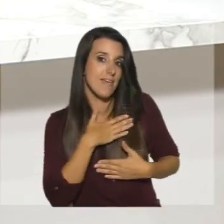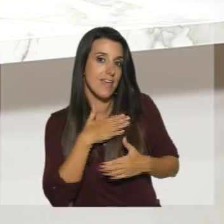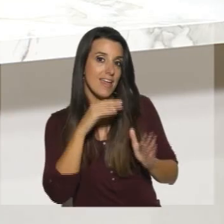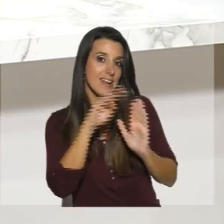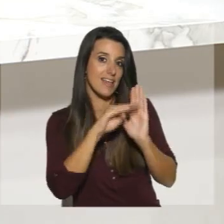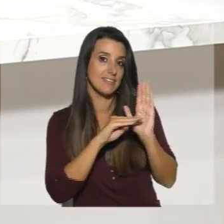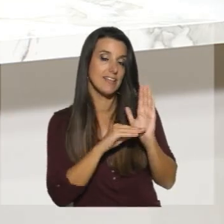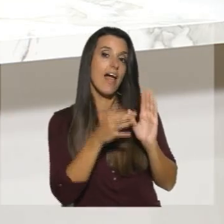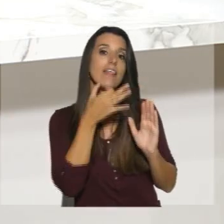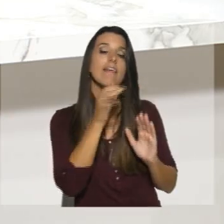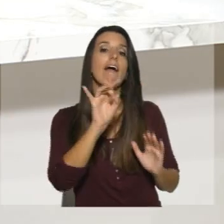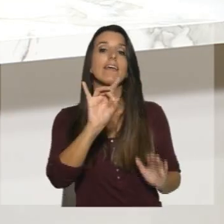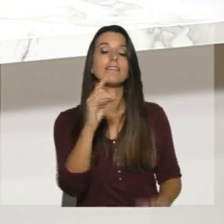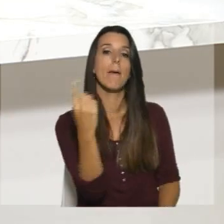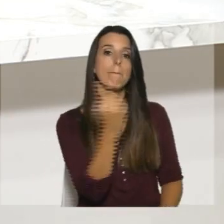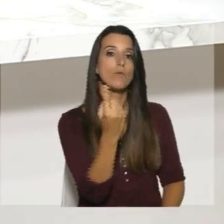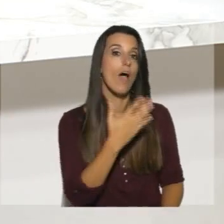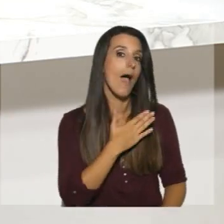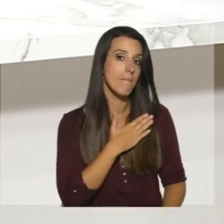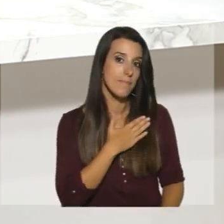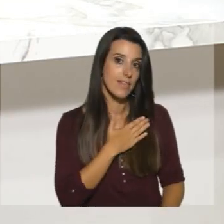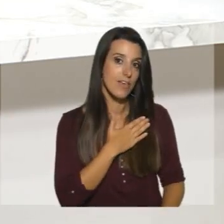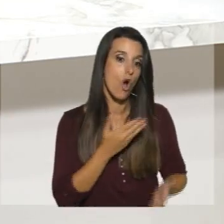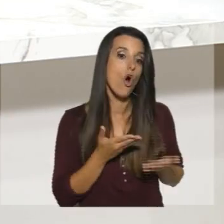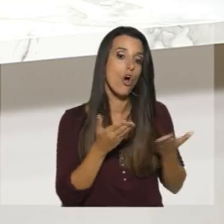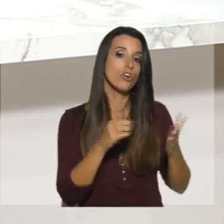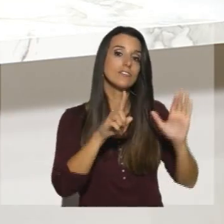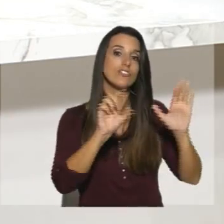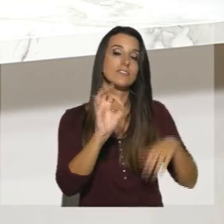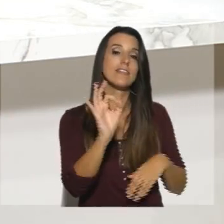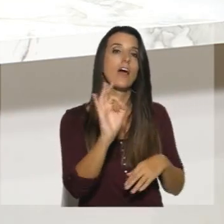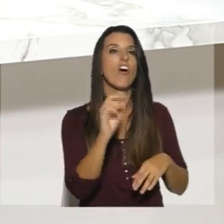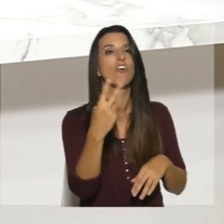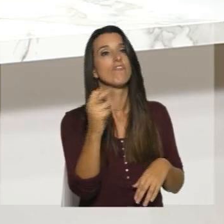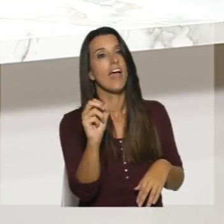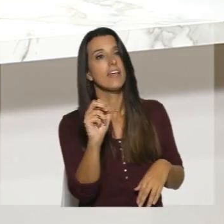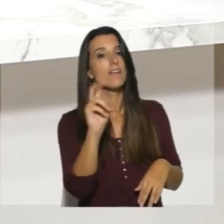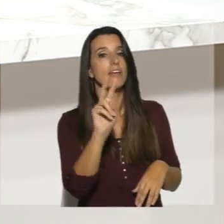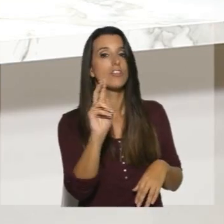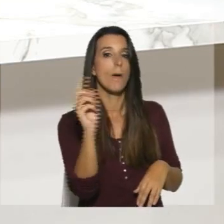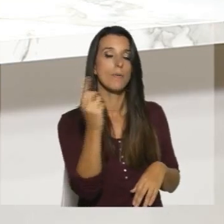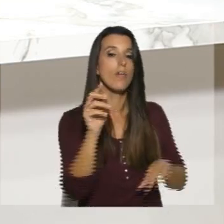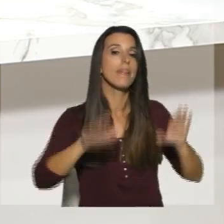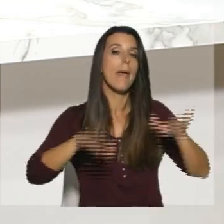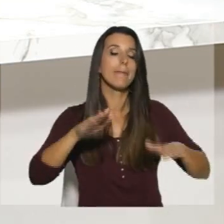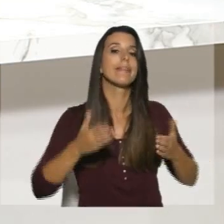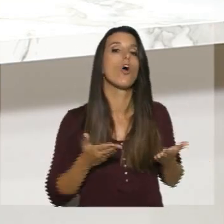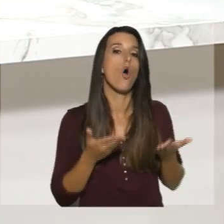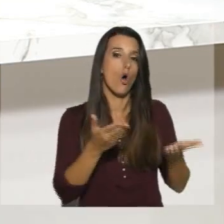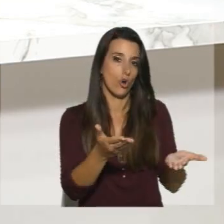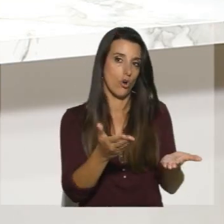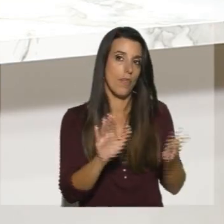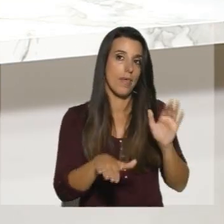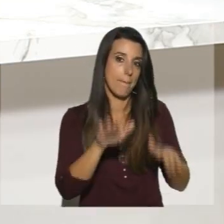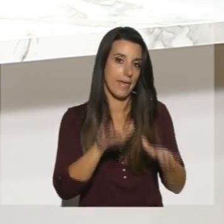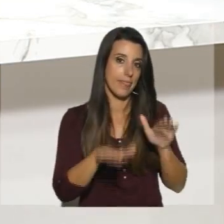recetario original decía 15 minutos. A mí en mi horno a 170 grados me llevó 20, 22 minutos. Es que depende del horno también. Depende mucho del horno,